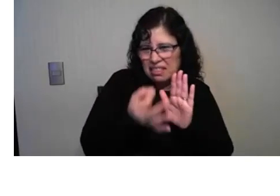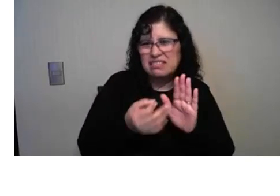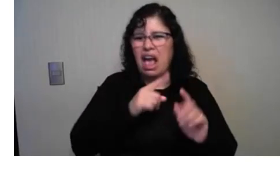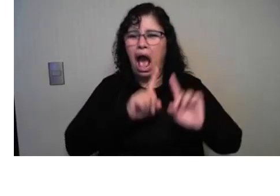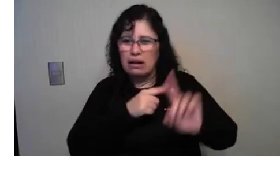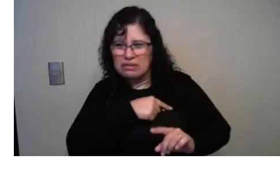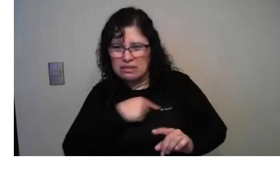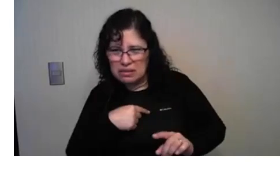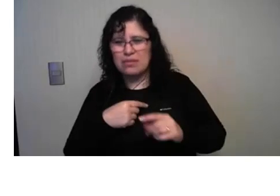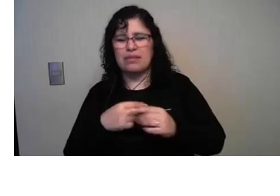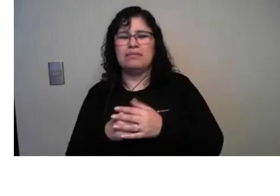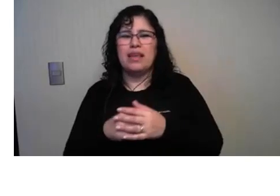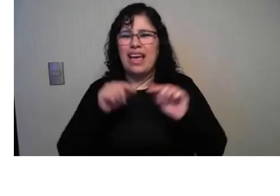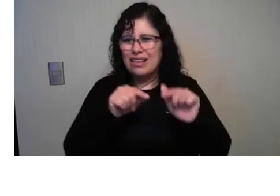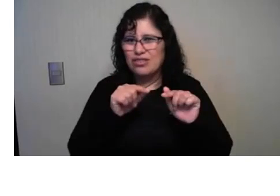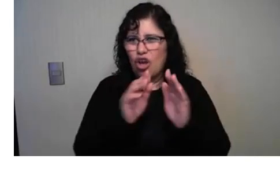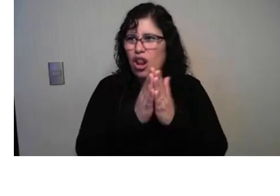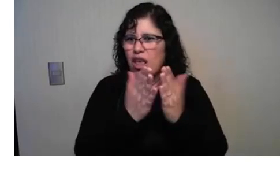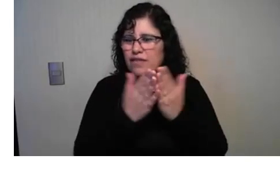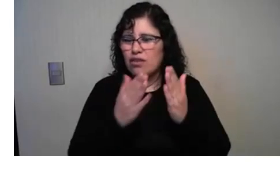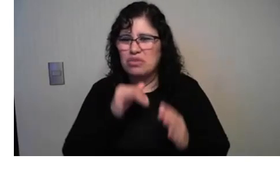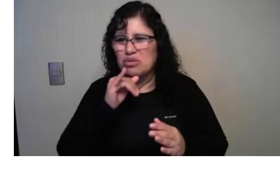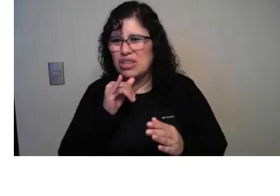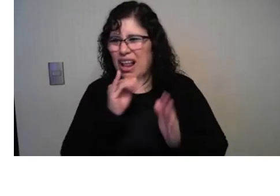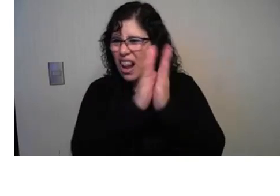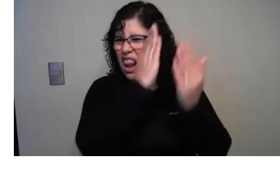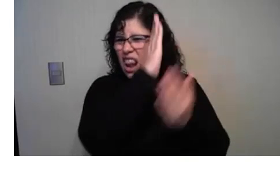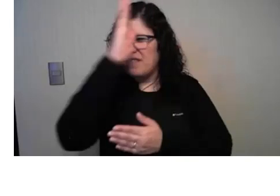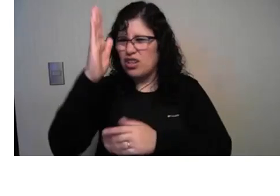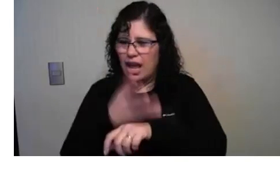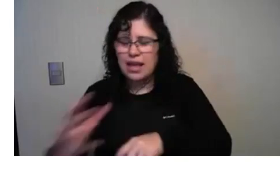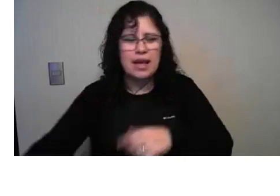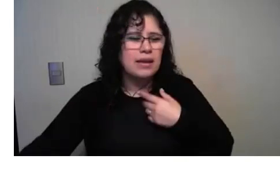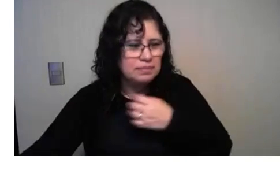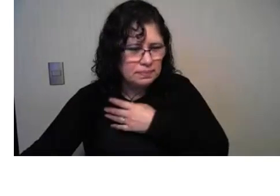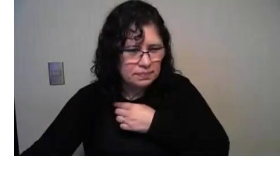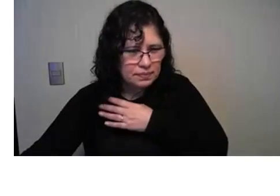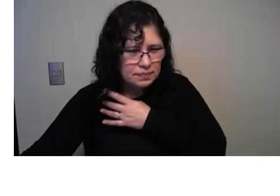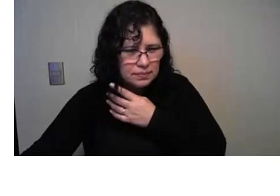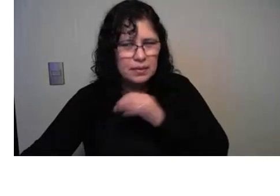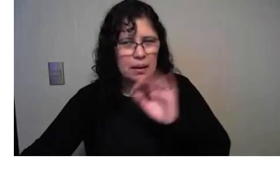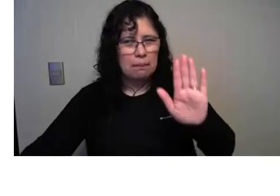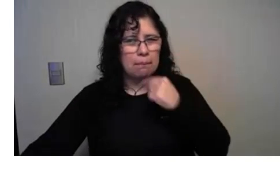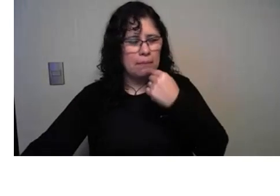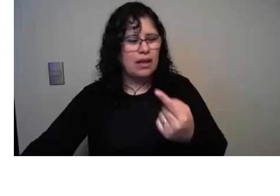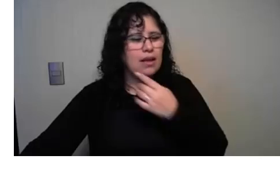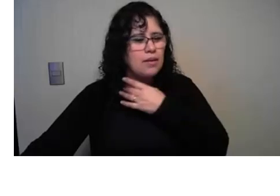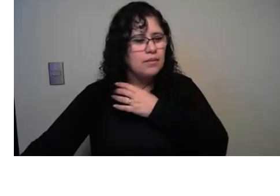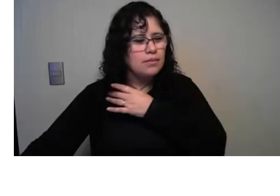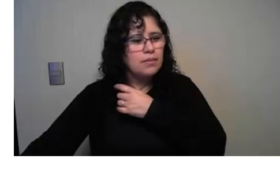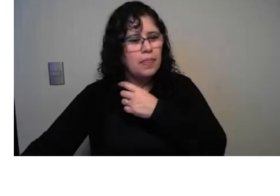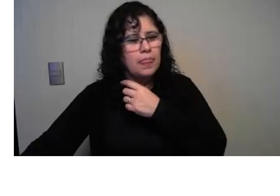eh, no sé si la biblioteca digital, ¿ya? De todas maneras, quien pueda tener acceso,